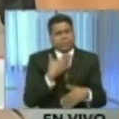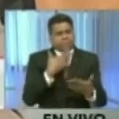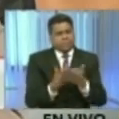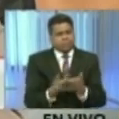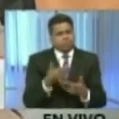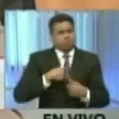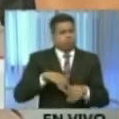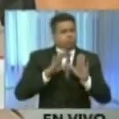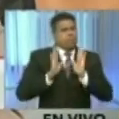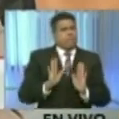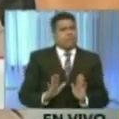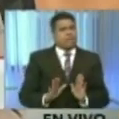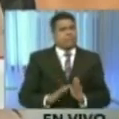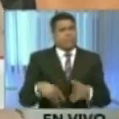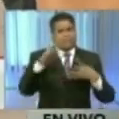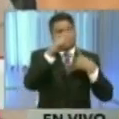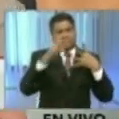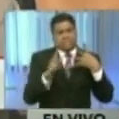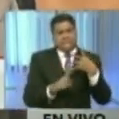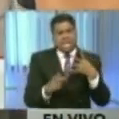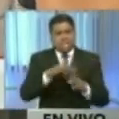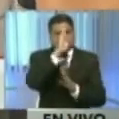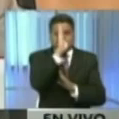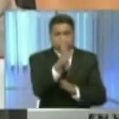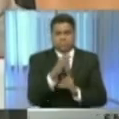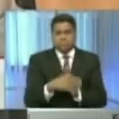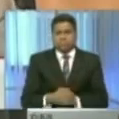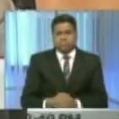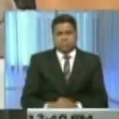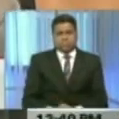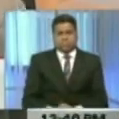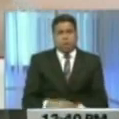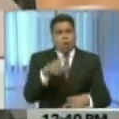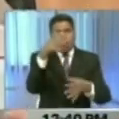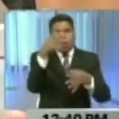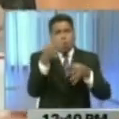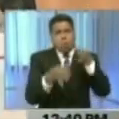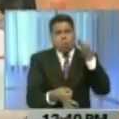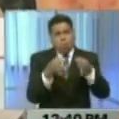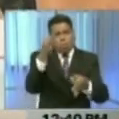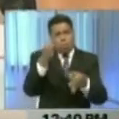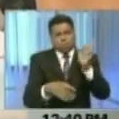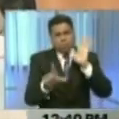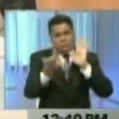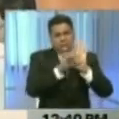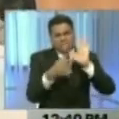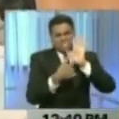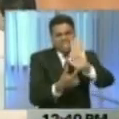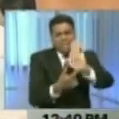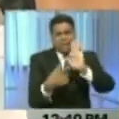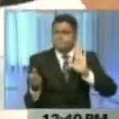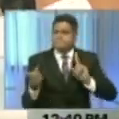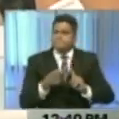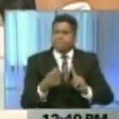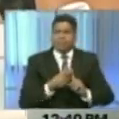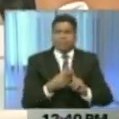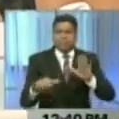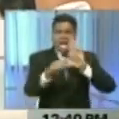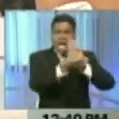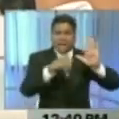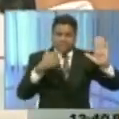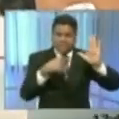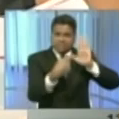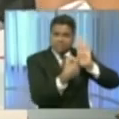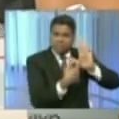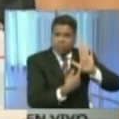detenerme a dar detalles desde el punto de vista jurídico y voy a empezar, por supuesto, con el artículo que está